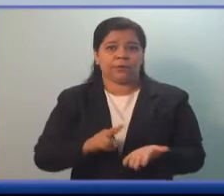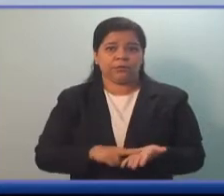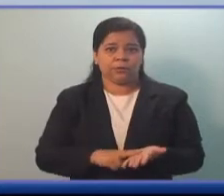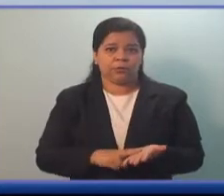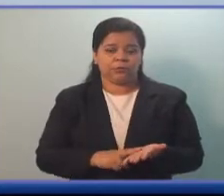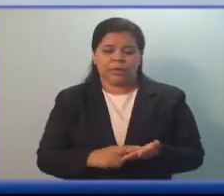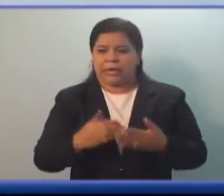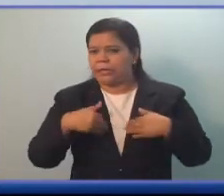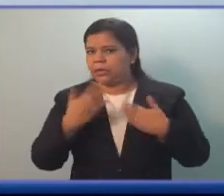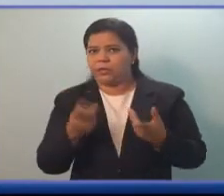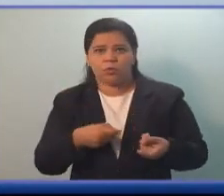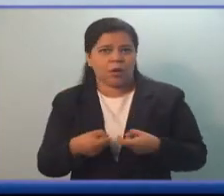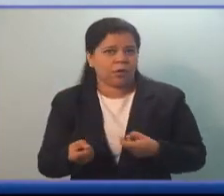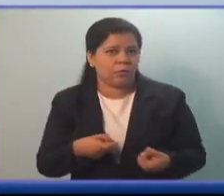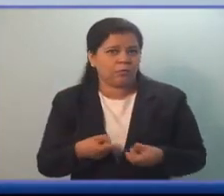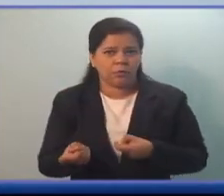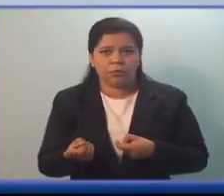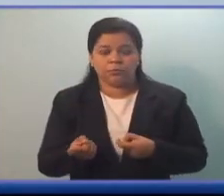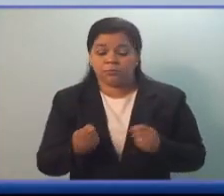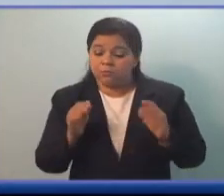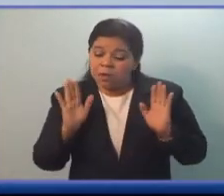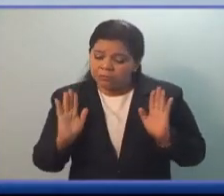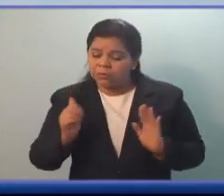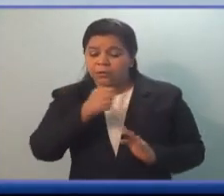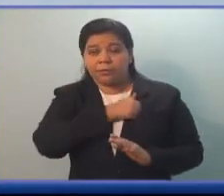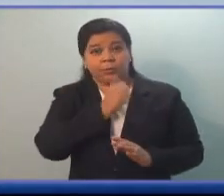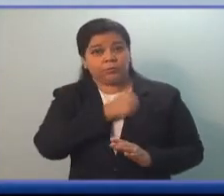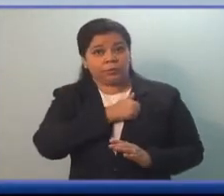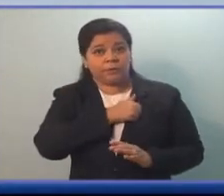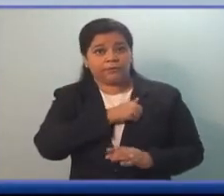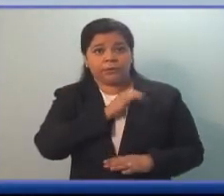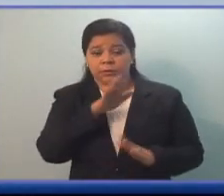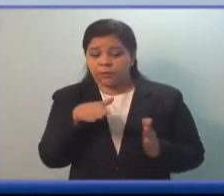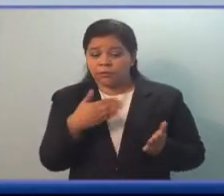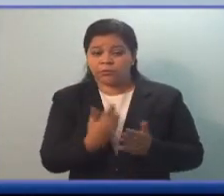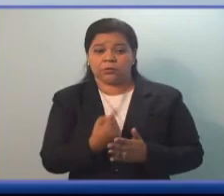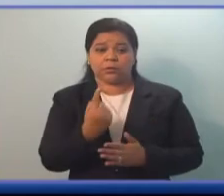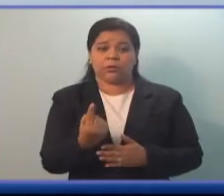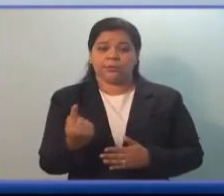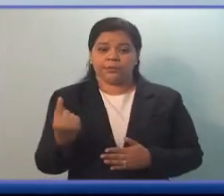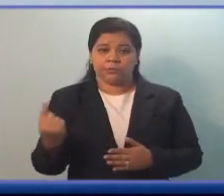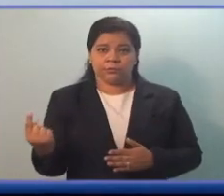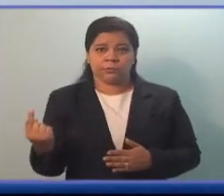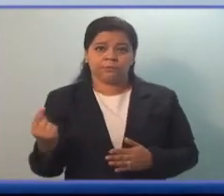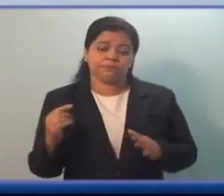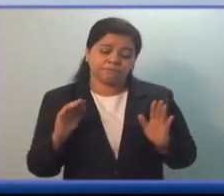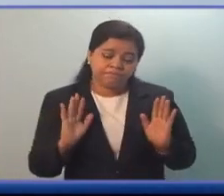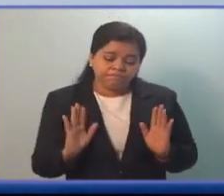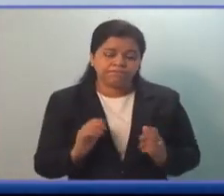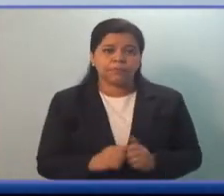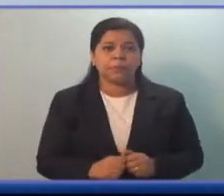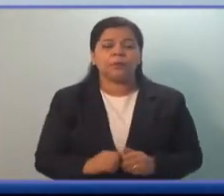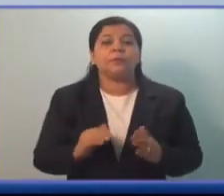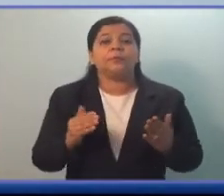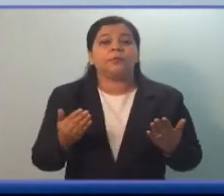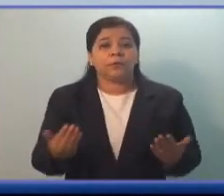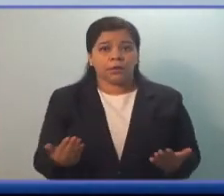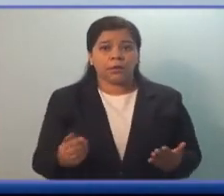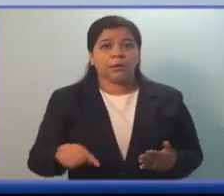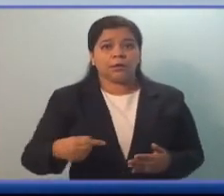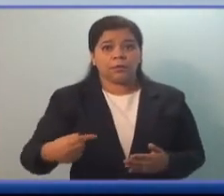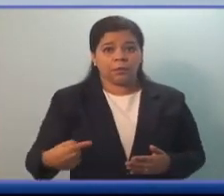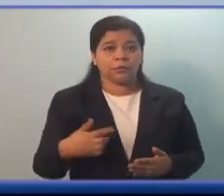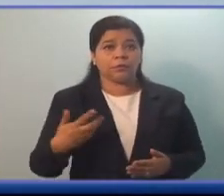hay controles. Eso pasa por la responsabilidad de cada funcionario. O sea, y pasa porque cuando se